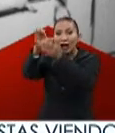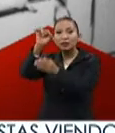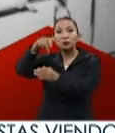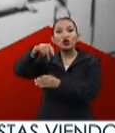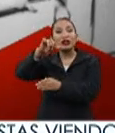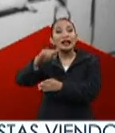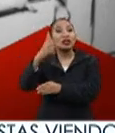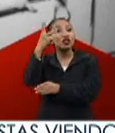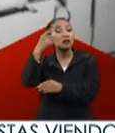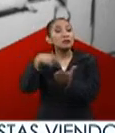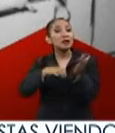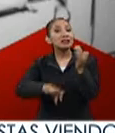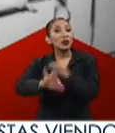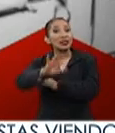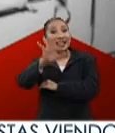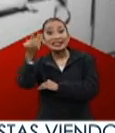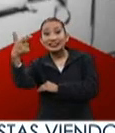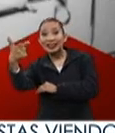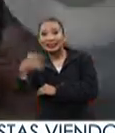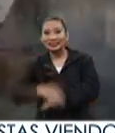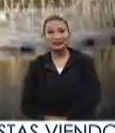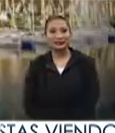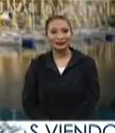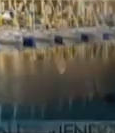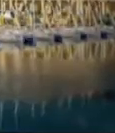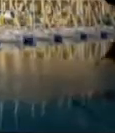Sputnik 2 en 1957.